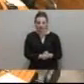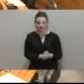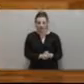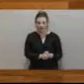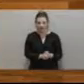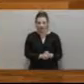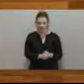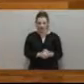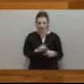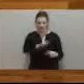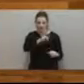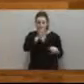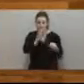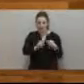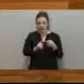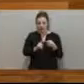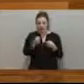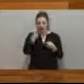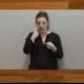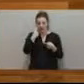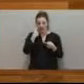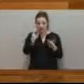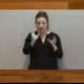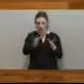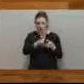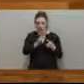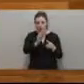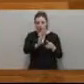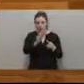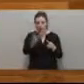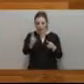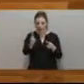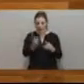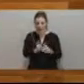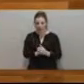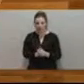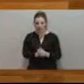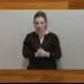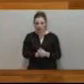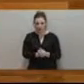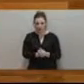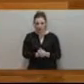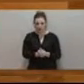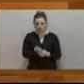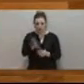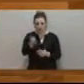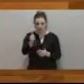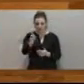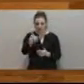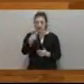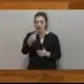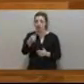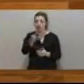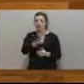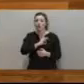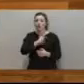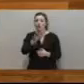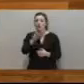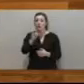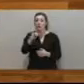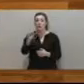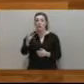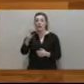En primer lugar, a ver, desde el Partido Popular. Bueno, y también decirle, señor Pierna Vieja, que